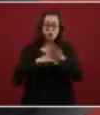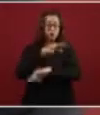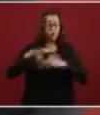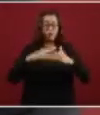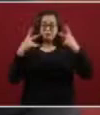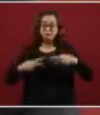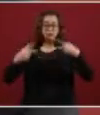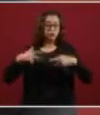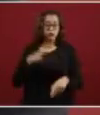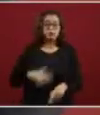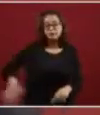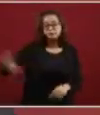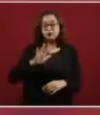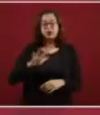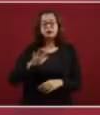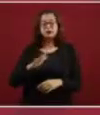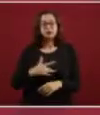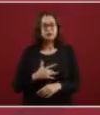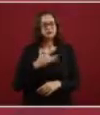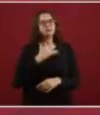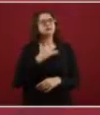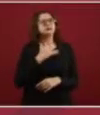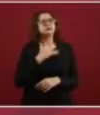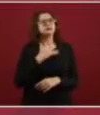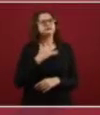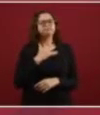mexicanos, el que podamos decir: